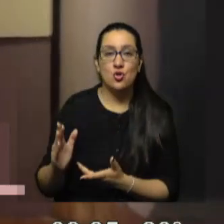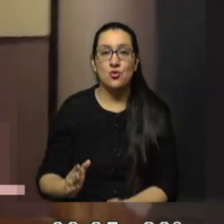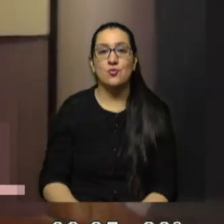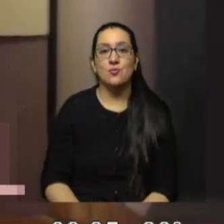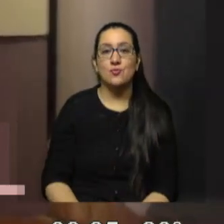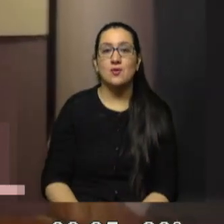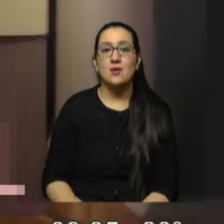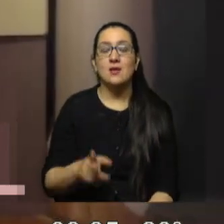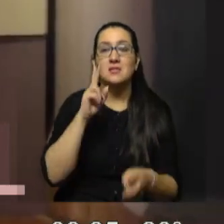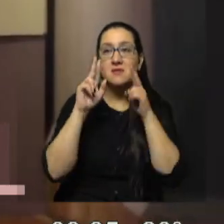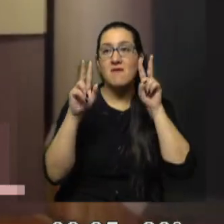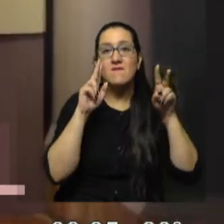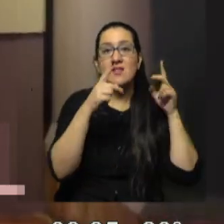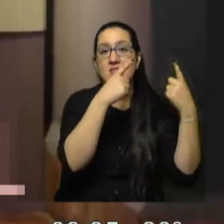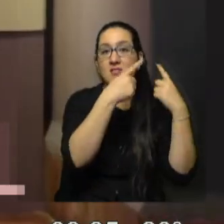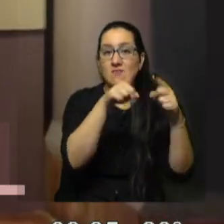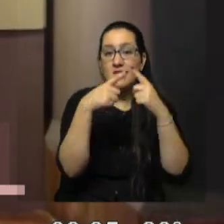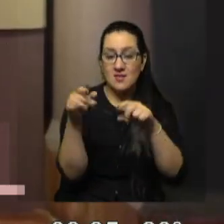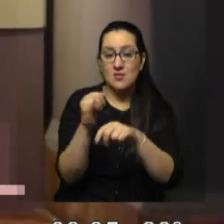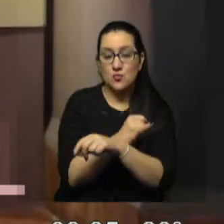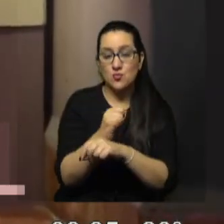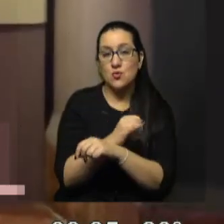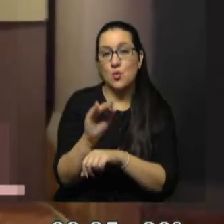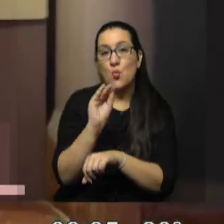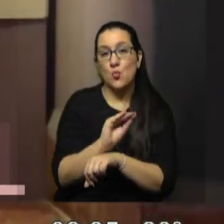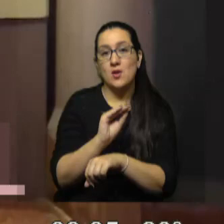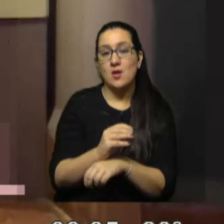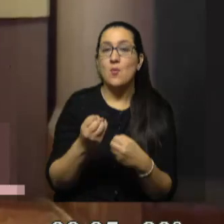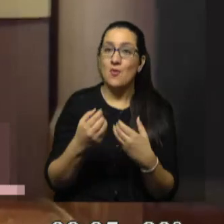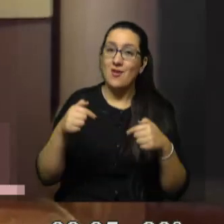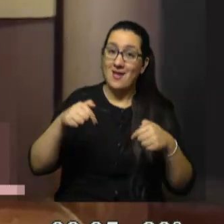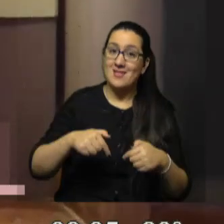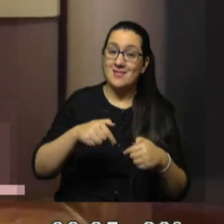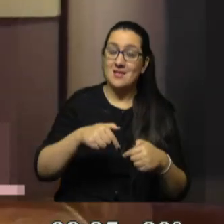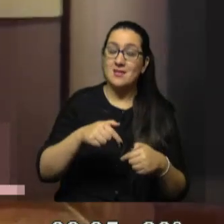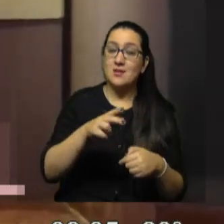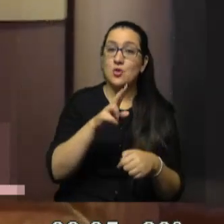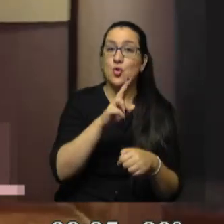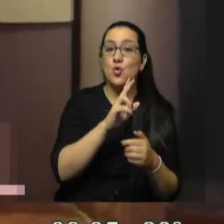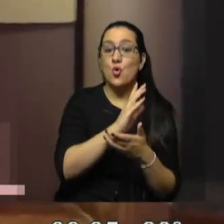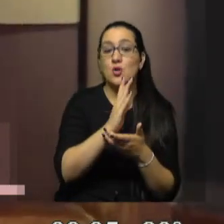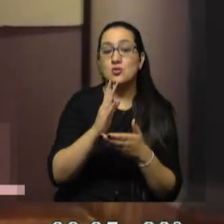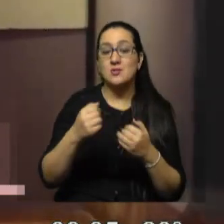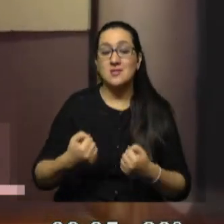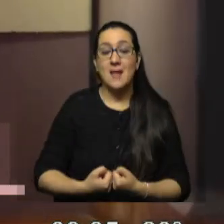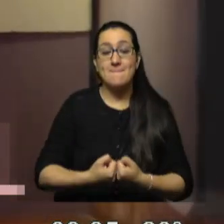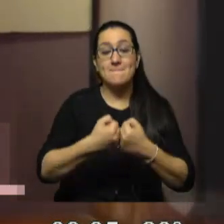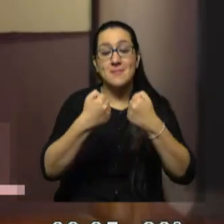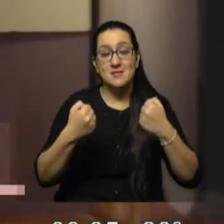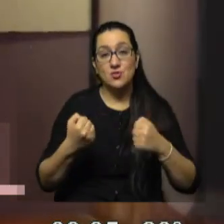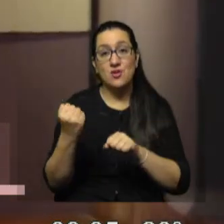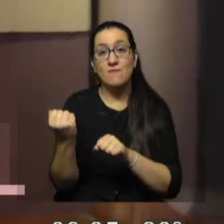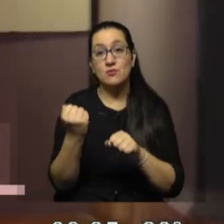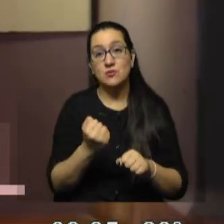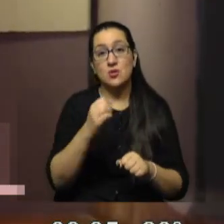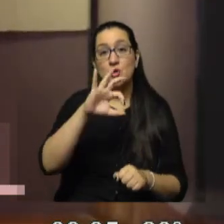estar viendo en distintas instituciones culturales de la capital. Bueno, esta colección es el resultado de una ampliación de los cometidos de la Fundación